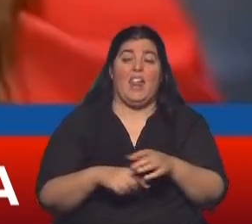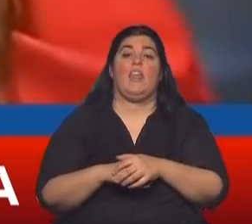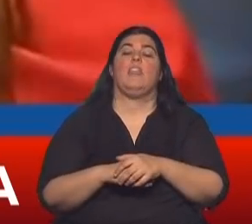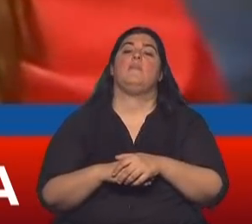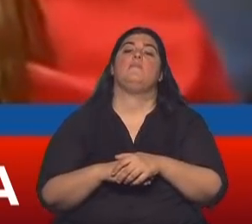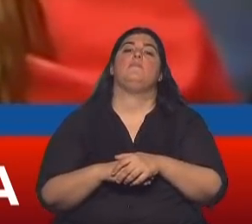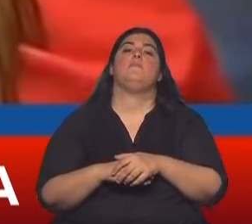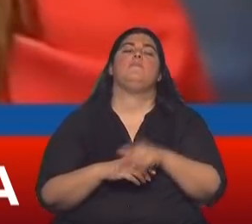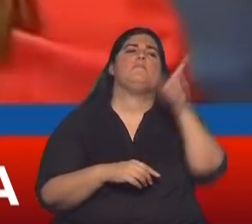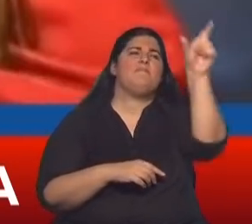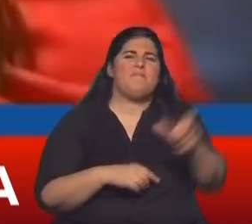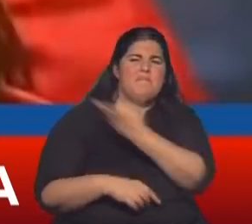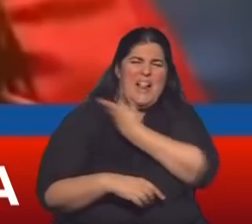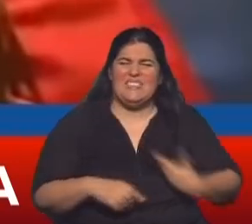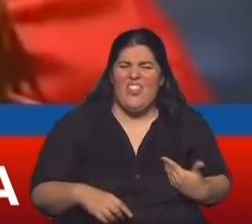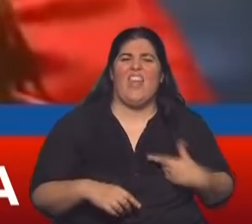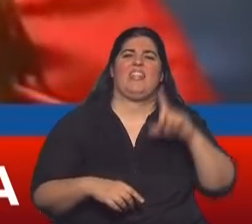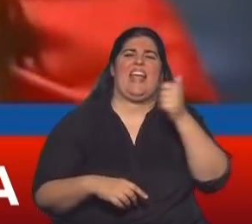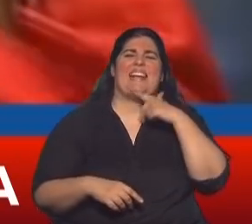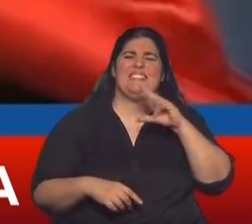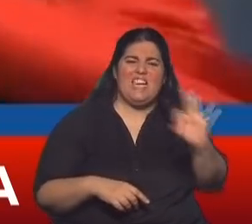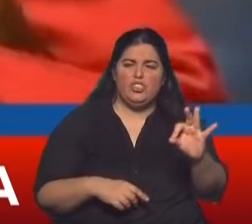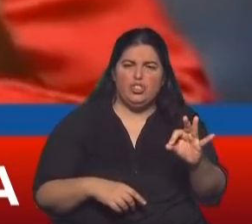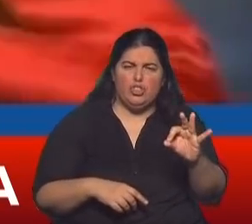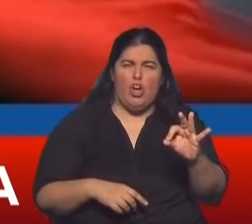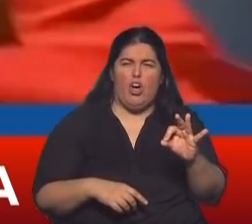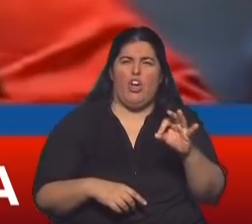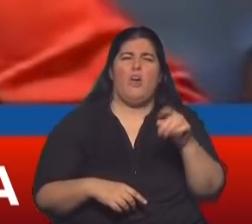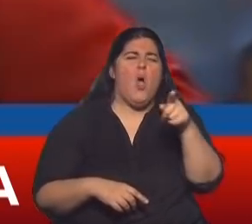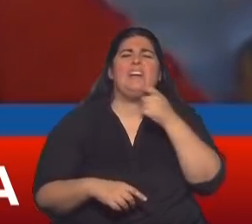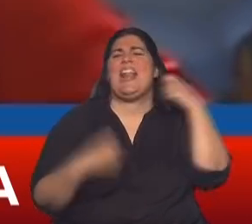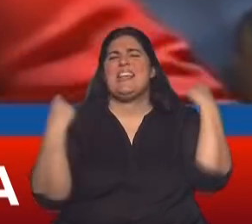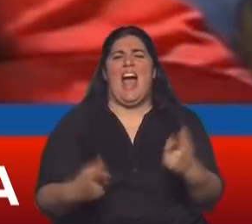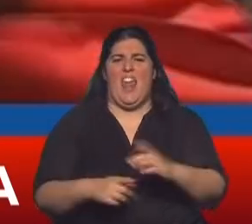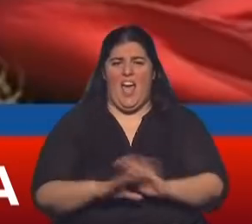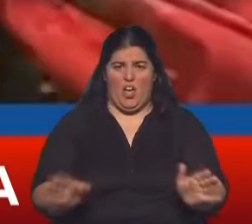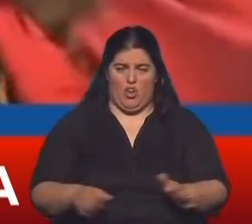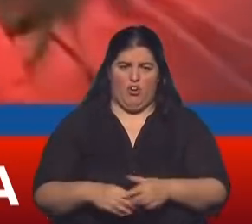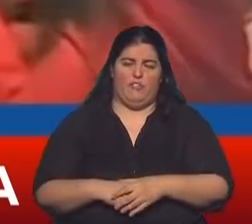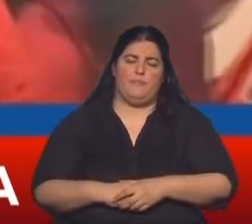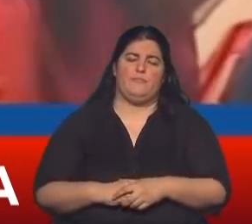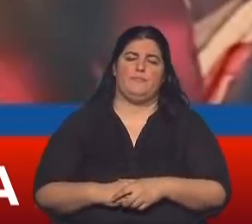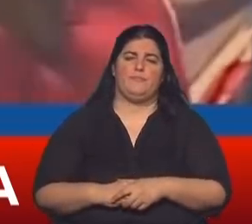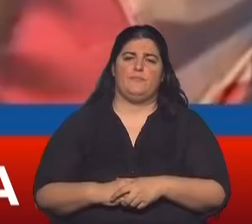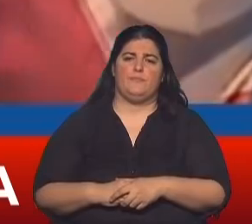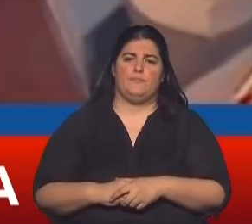querían. Presidente Castillo, ¡vete al carajo!